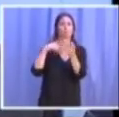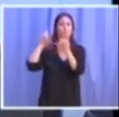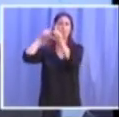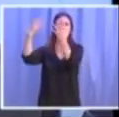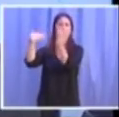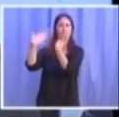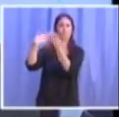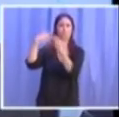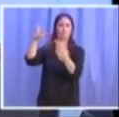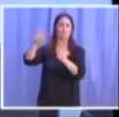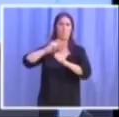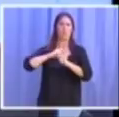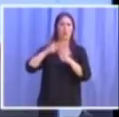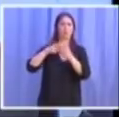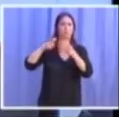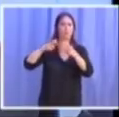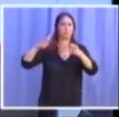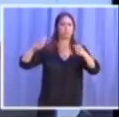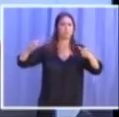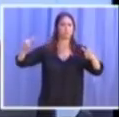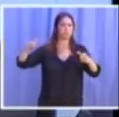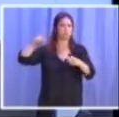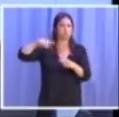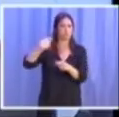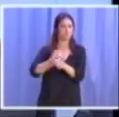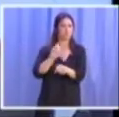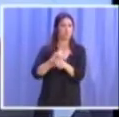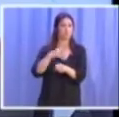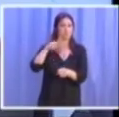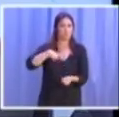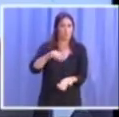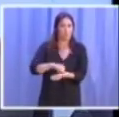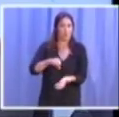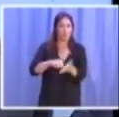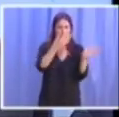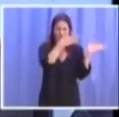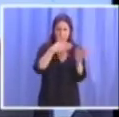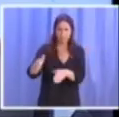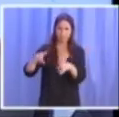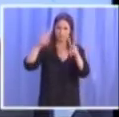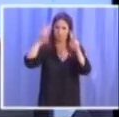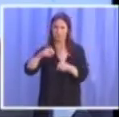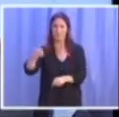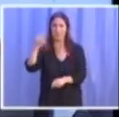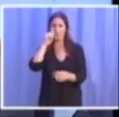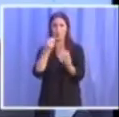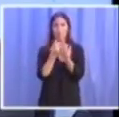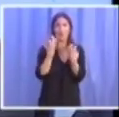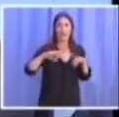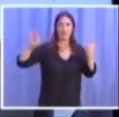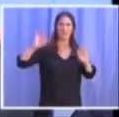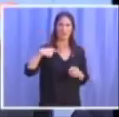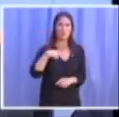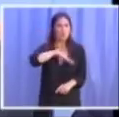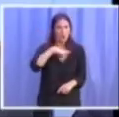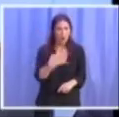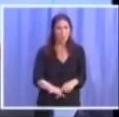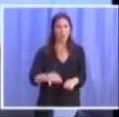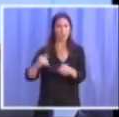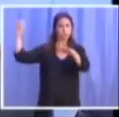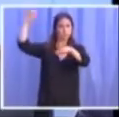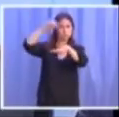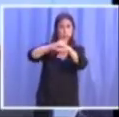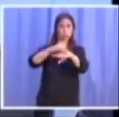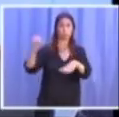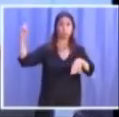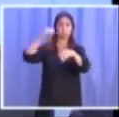proporcionalmente en número de trabajadores, que es el eje fundamental. Una ciudad que trabaja en materia de turismo con excelencia. Hemos sido capaces, un aeropuerto que